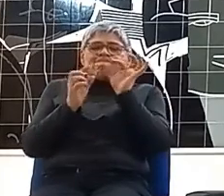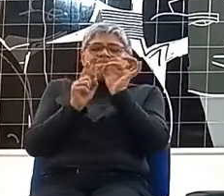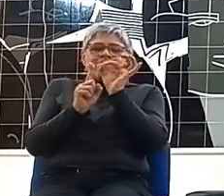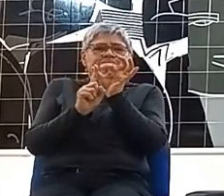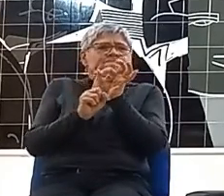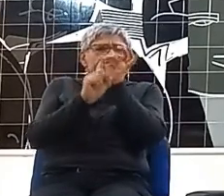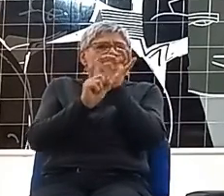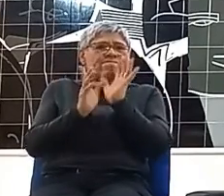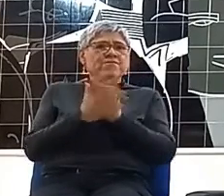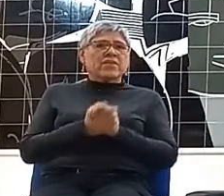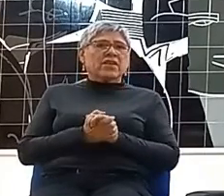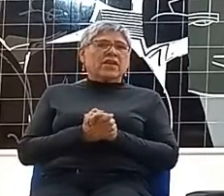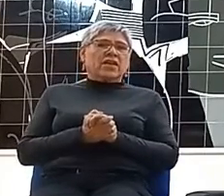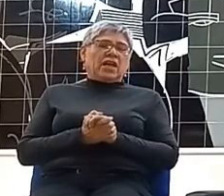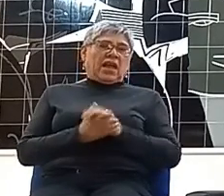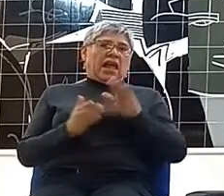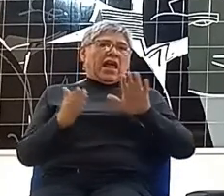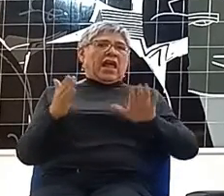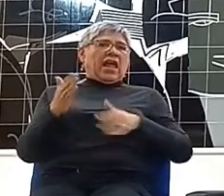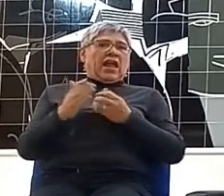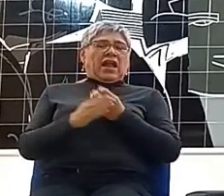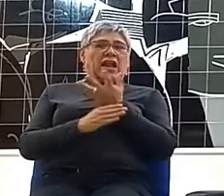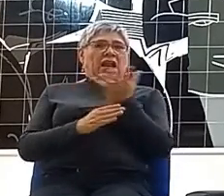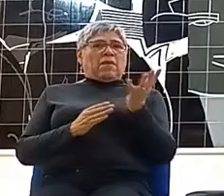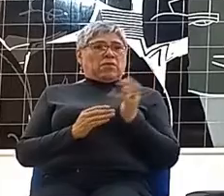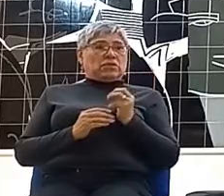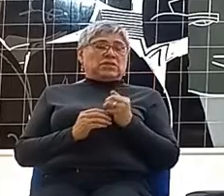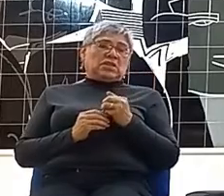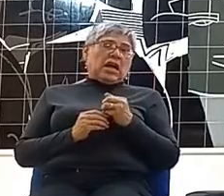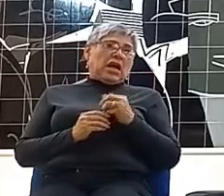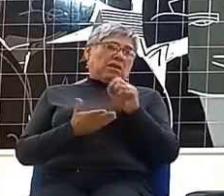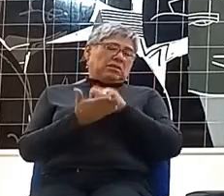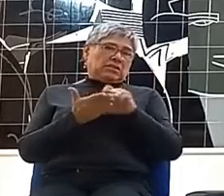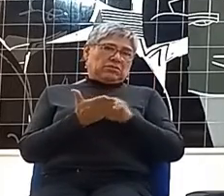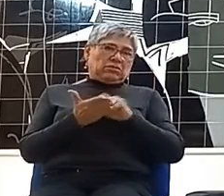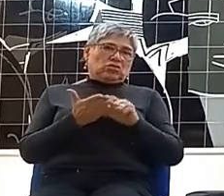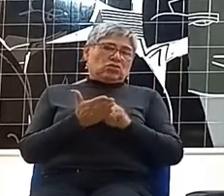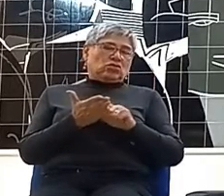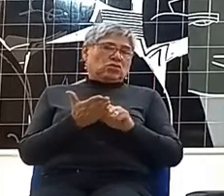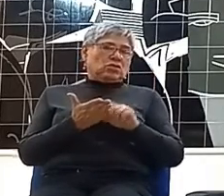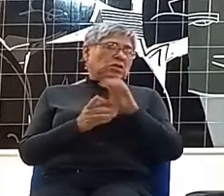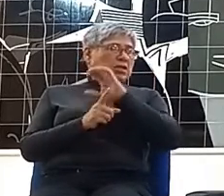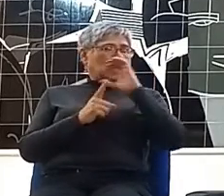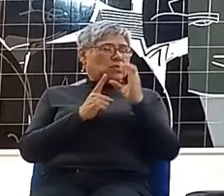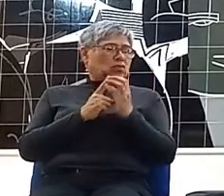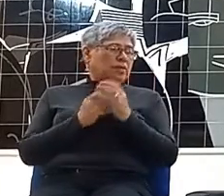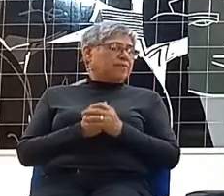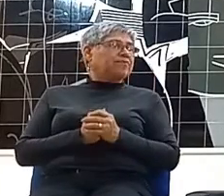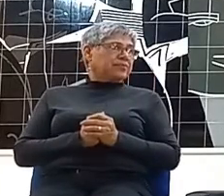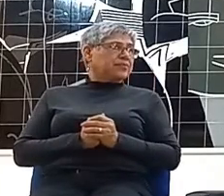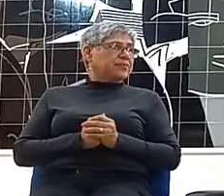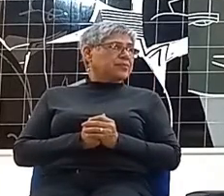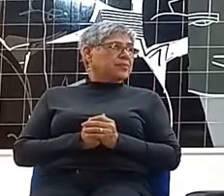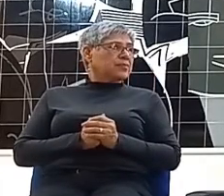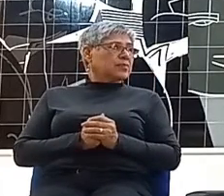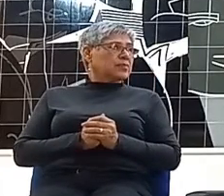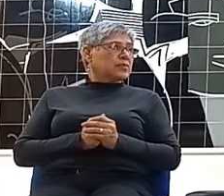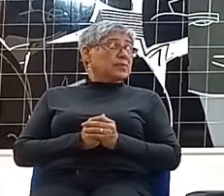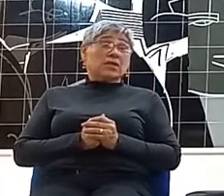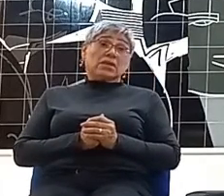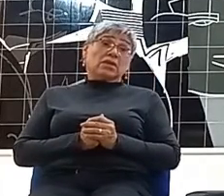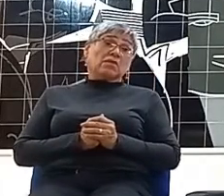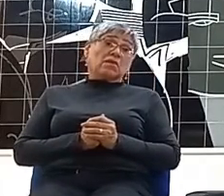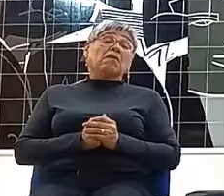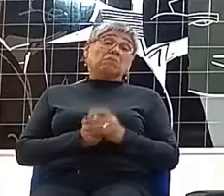poesía que hemos escrito en la ciudad, porque es un momento en el que el poeta evidencia sin duda